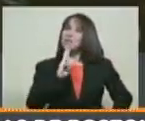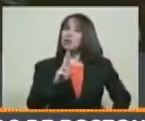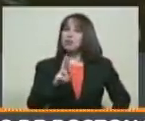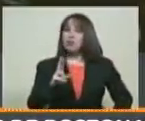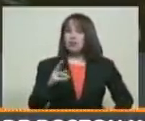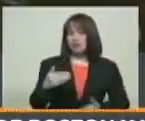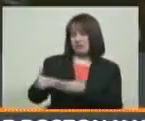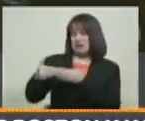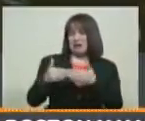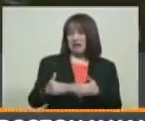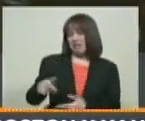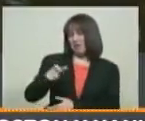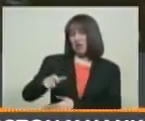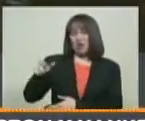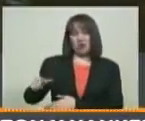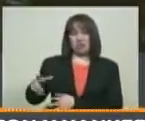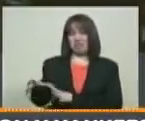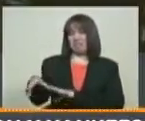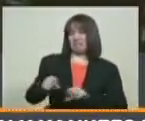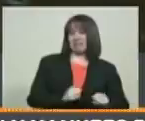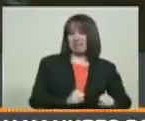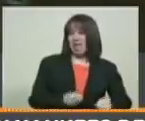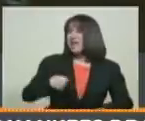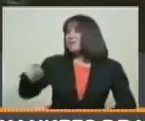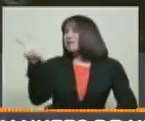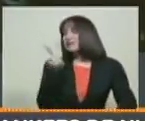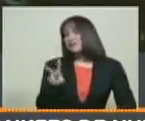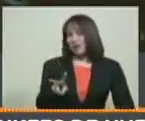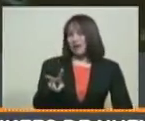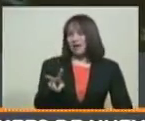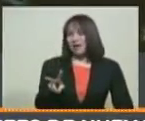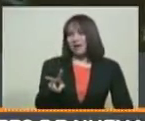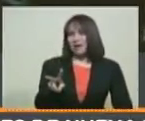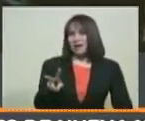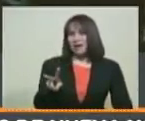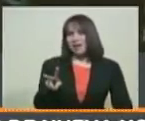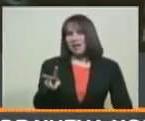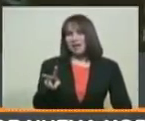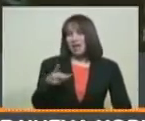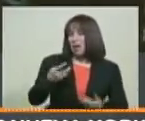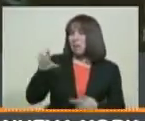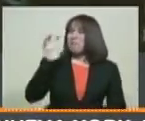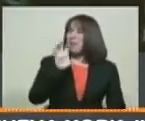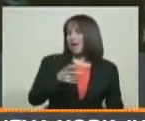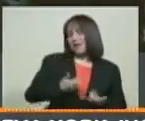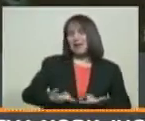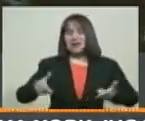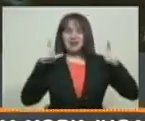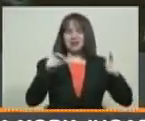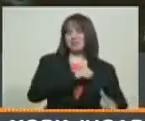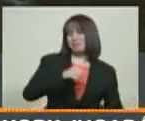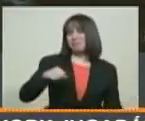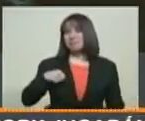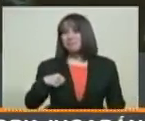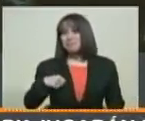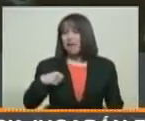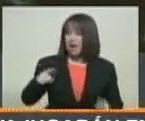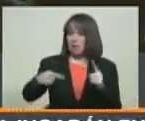Gringos imperialistas en Venezuela, país libre y soberano, el próximo